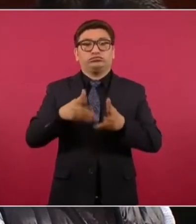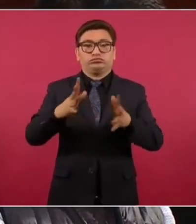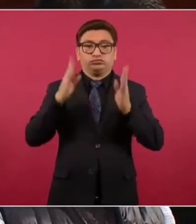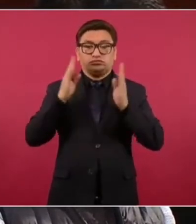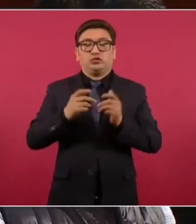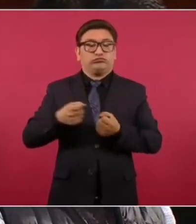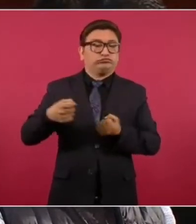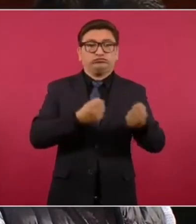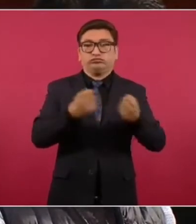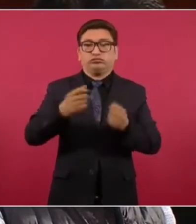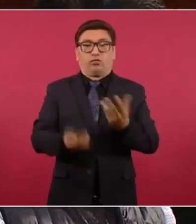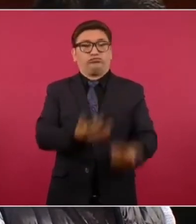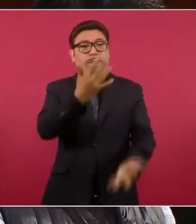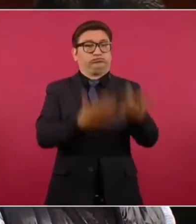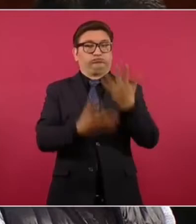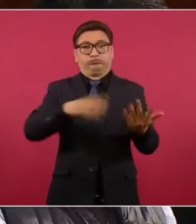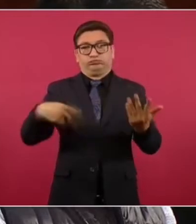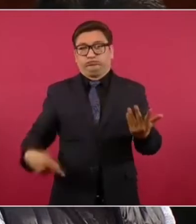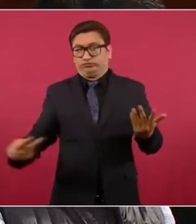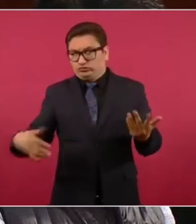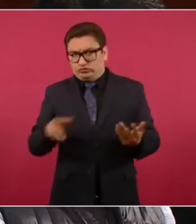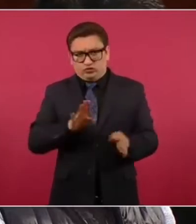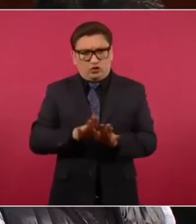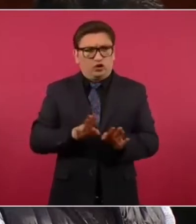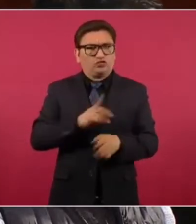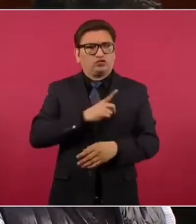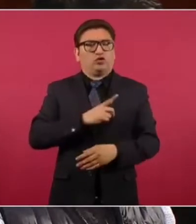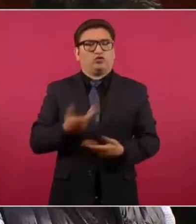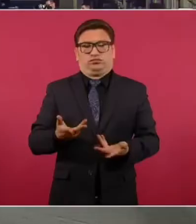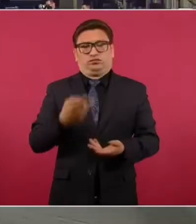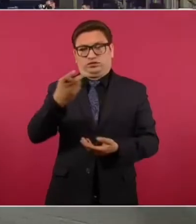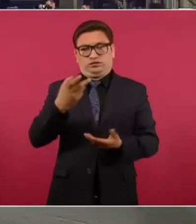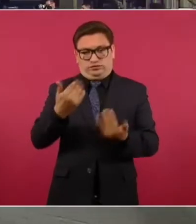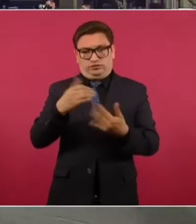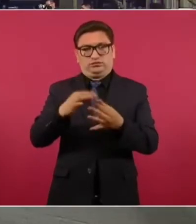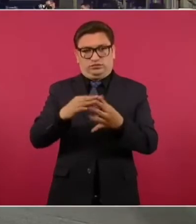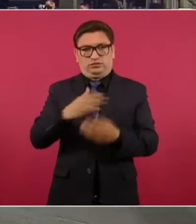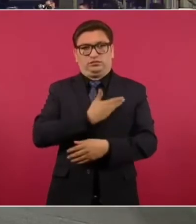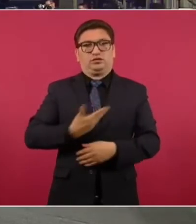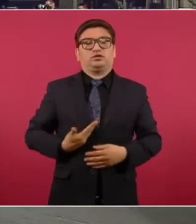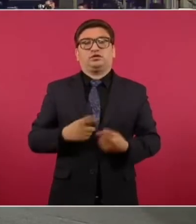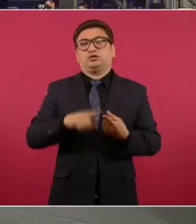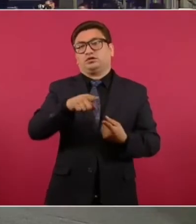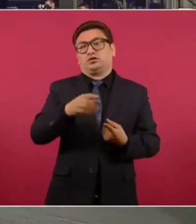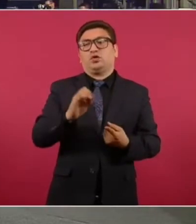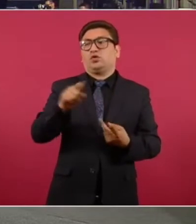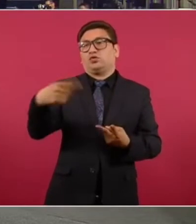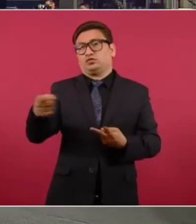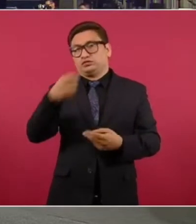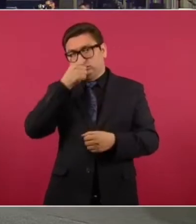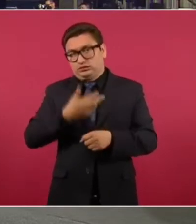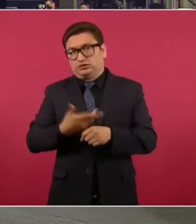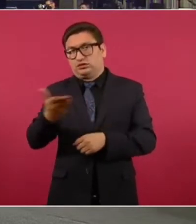incendia y que haya tenido actividad. No sé si nos podría decir algo usted, presidente, o usted,